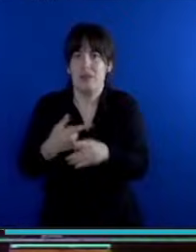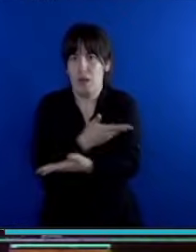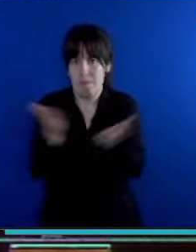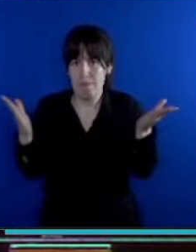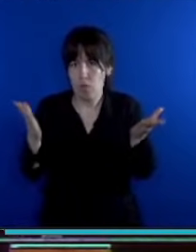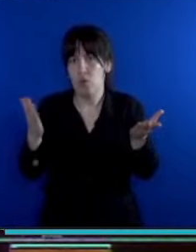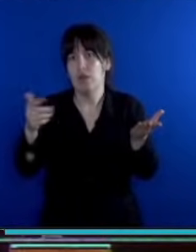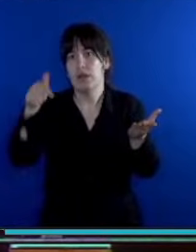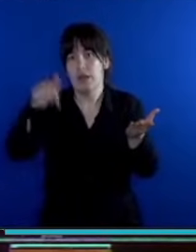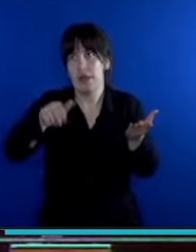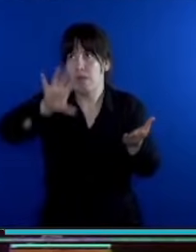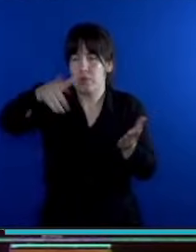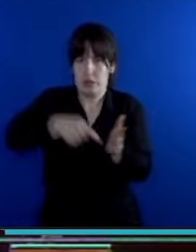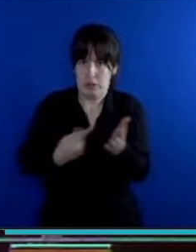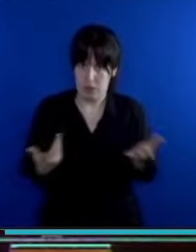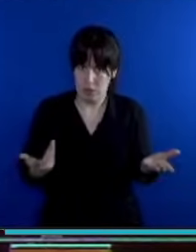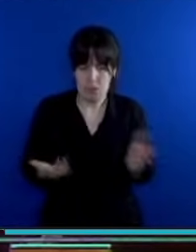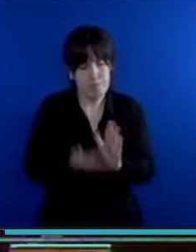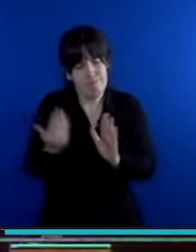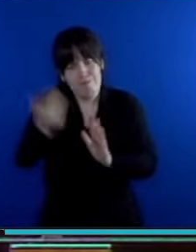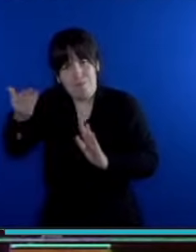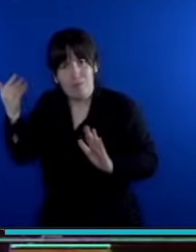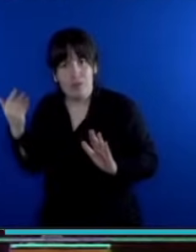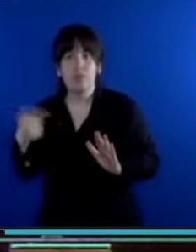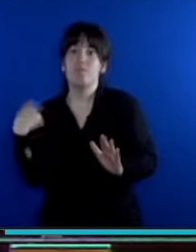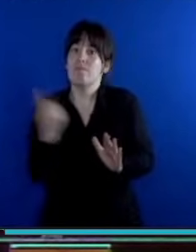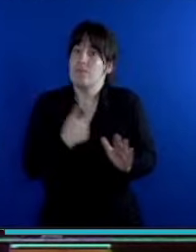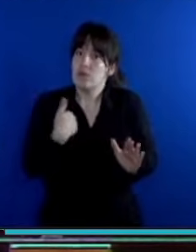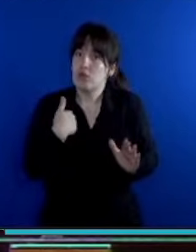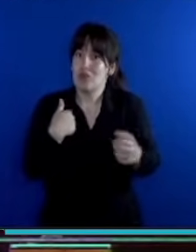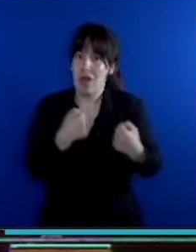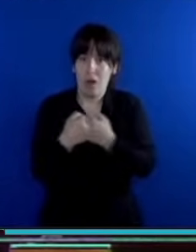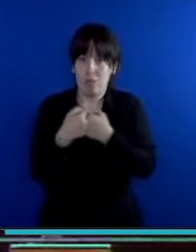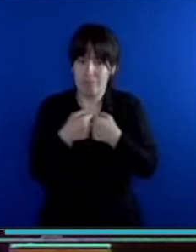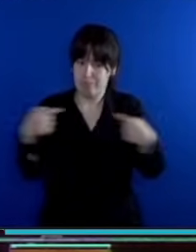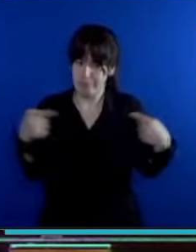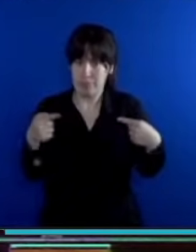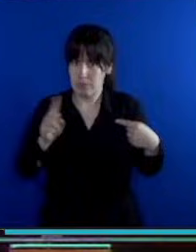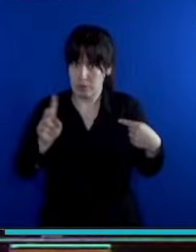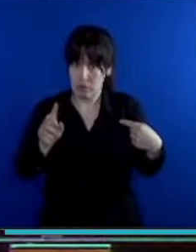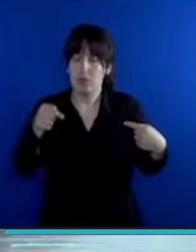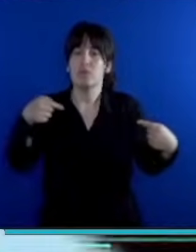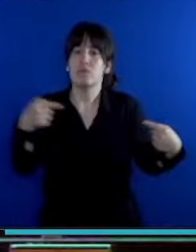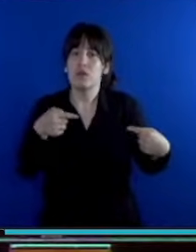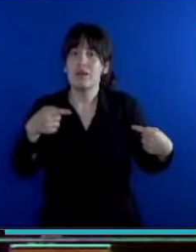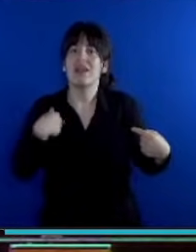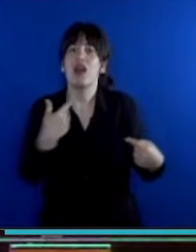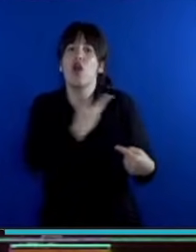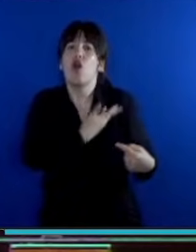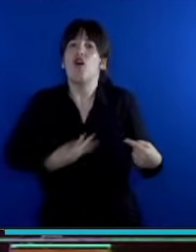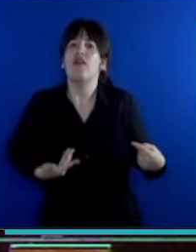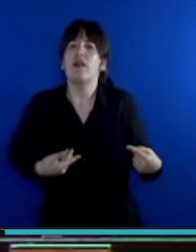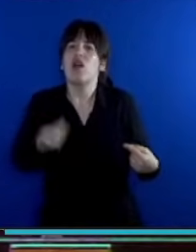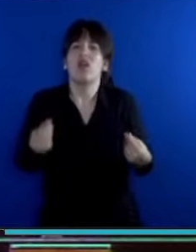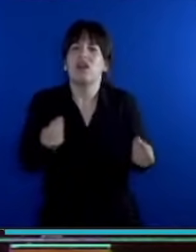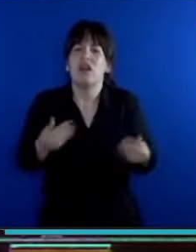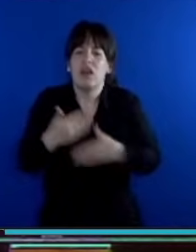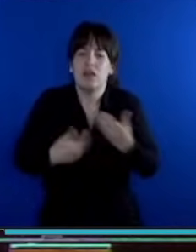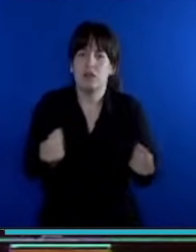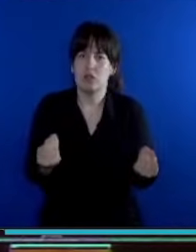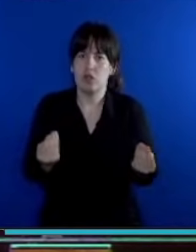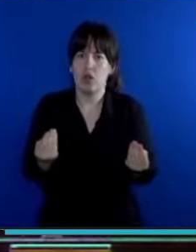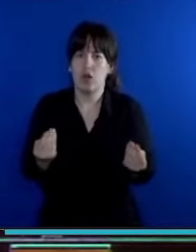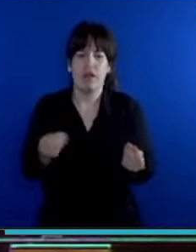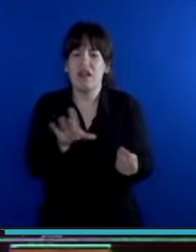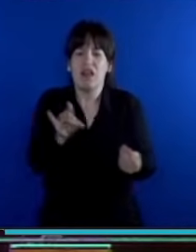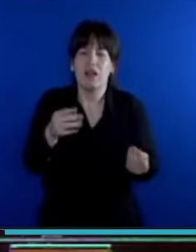públicas de la provincia. Sin embargo, en lo que no tenemos ningún acuerdo es en lo que el gobernador ha hecho con ello. ¿Qué camino ha